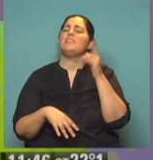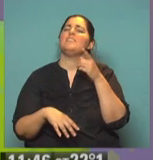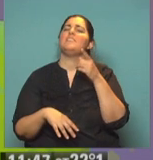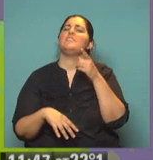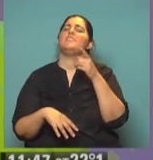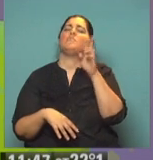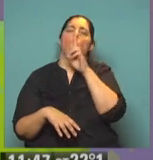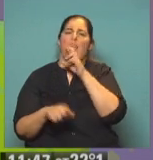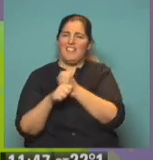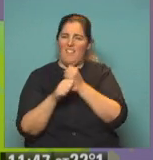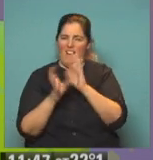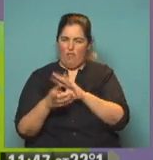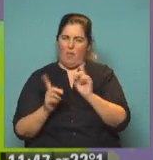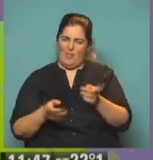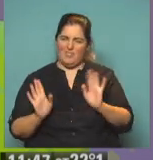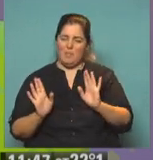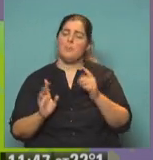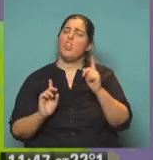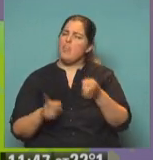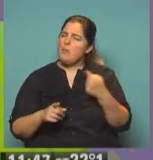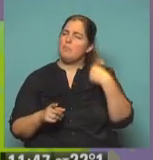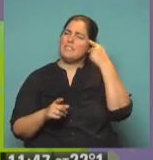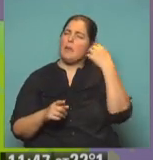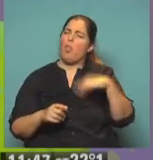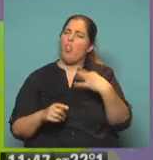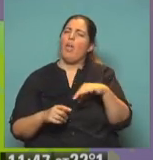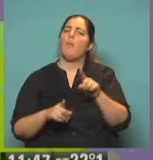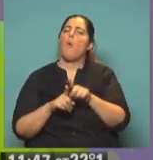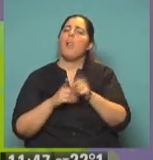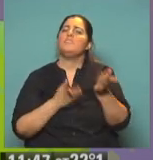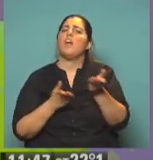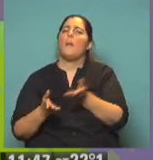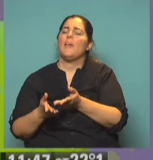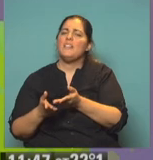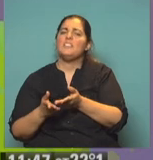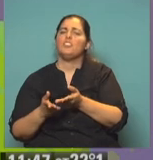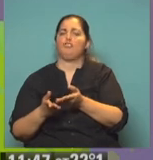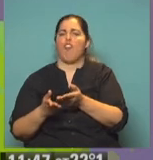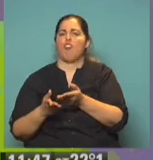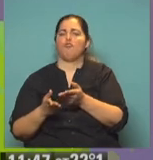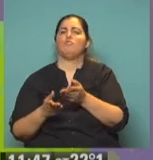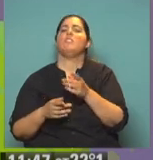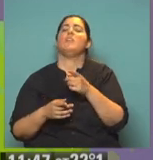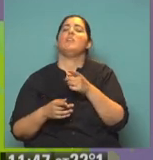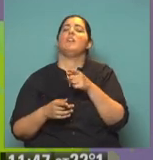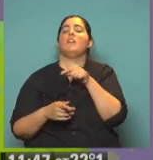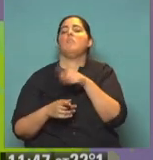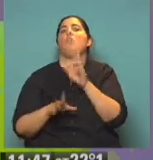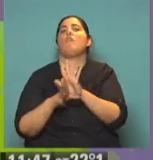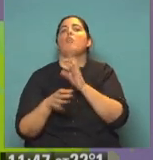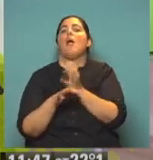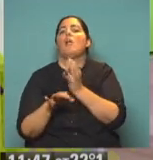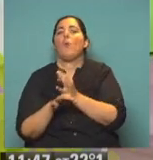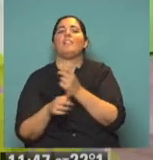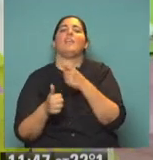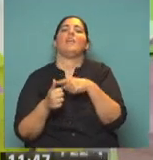desempeñado por mujeres, pero también pensemos que tiene que haber servicios que cubran esto desde el ámbito educativo,